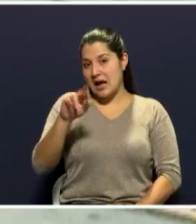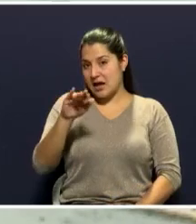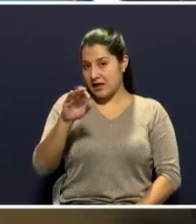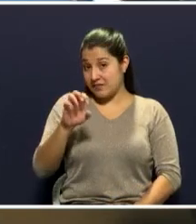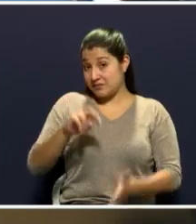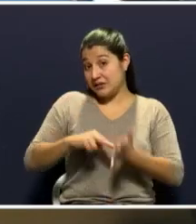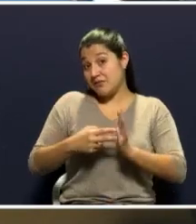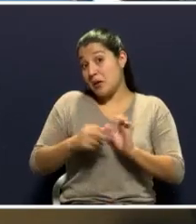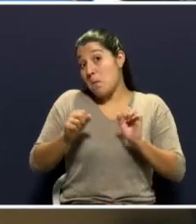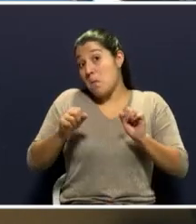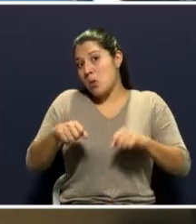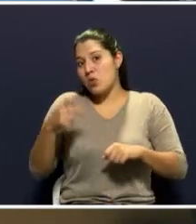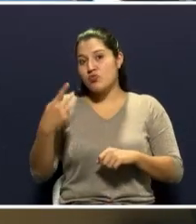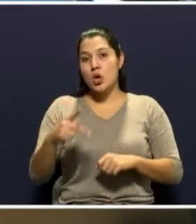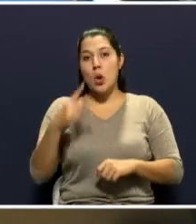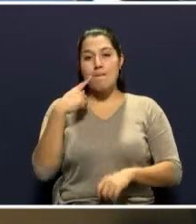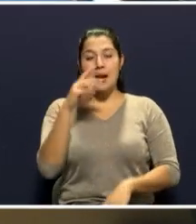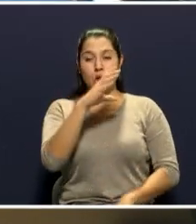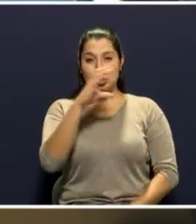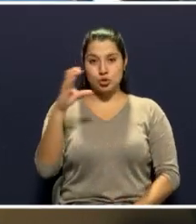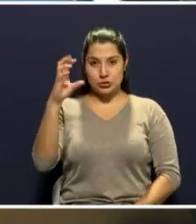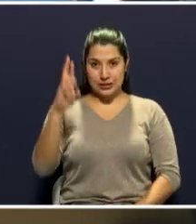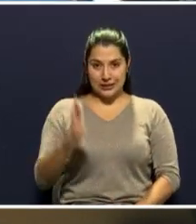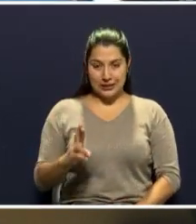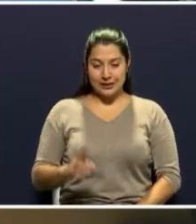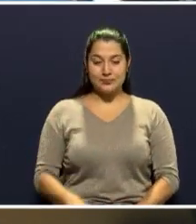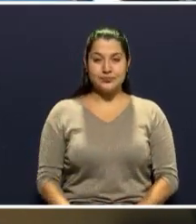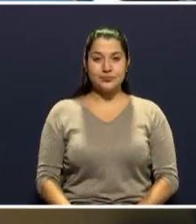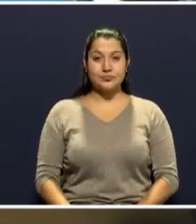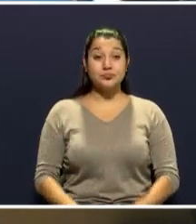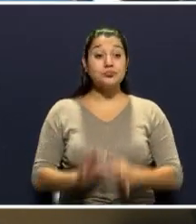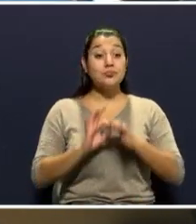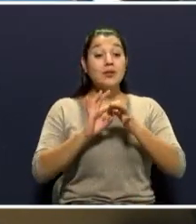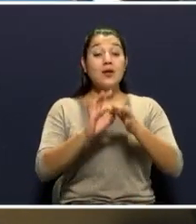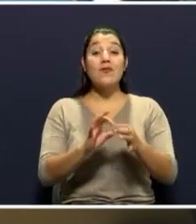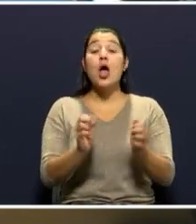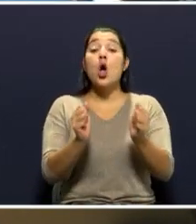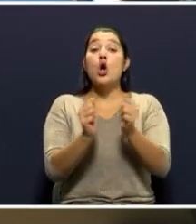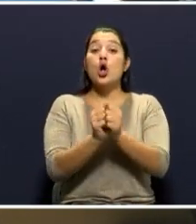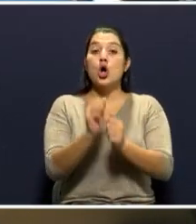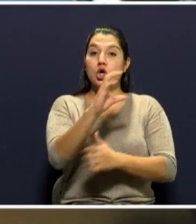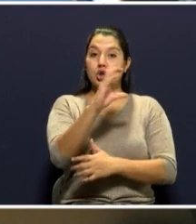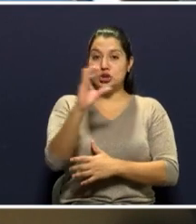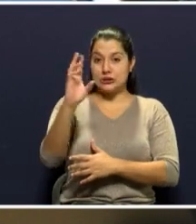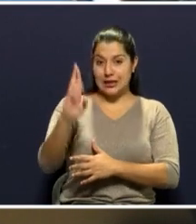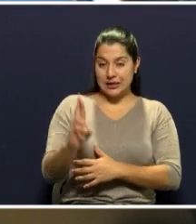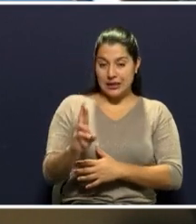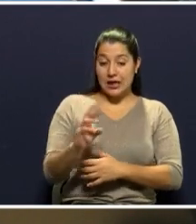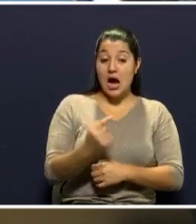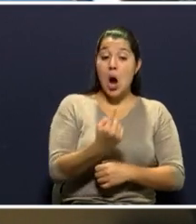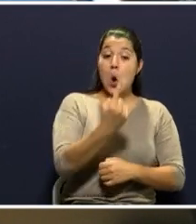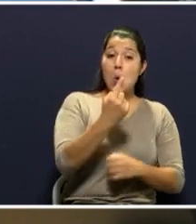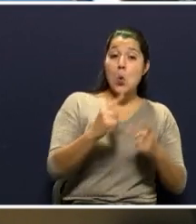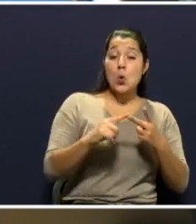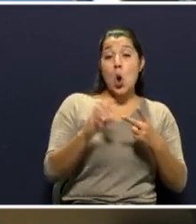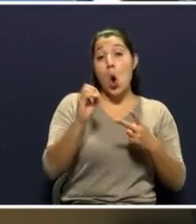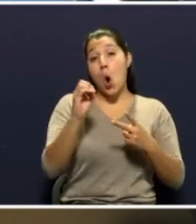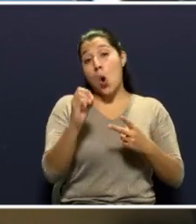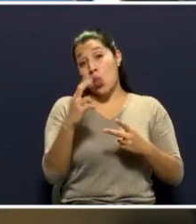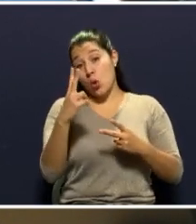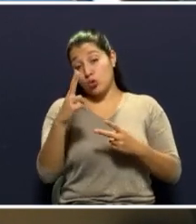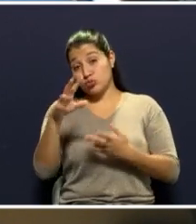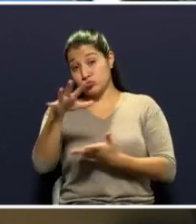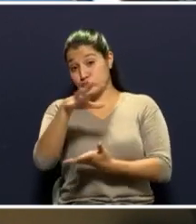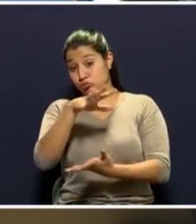país. En lo que respecta al país, la perspectiva es también que 1 o 2 de esos fenómenos puedan ingresar a